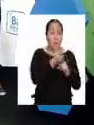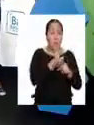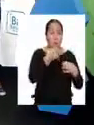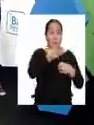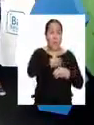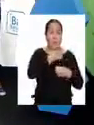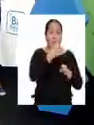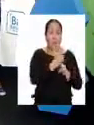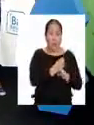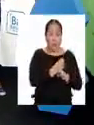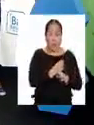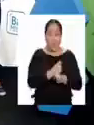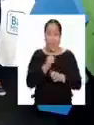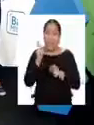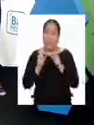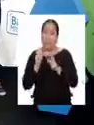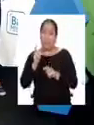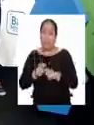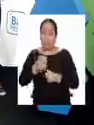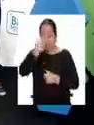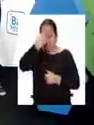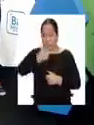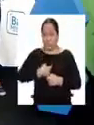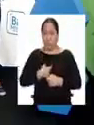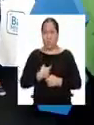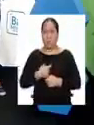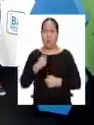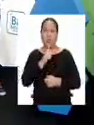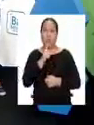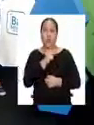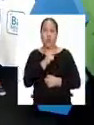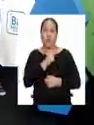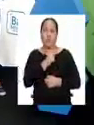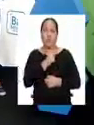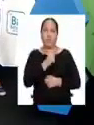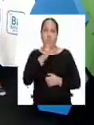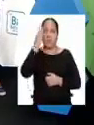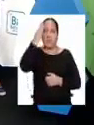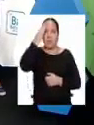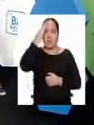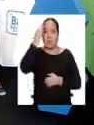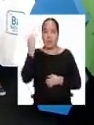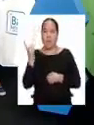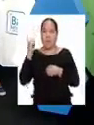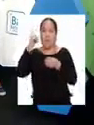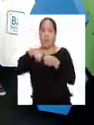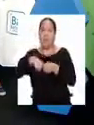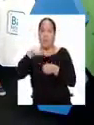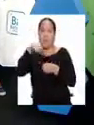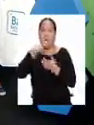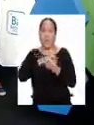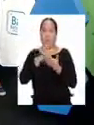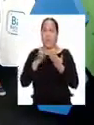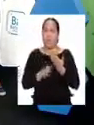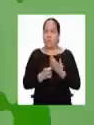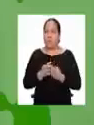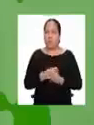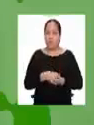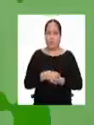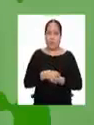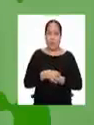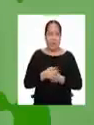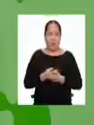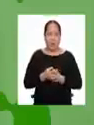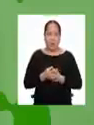simulación en la que los seres conscientes de sí mismos no tengan ni la menor idea de que forman parte de un programa. O sea que también podría ser